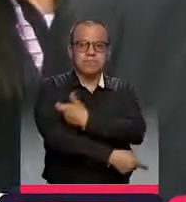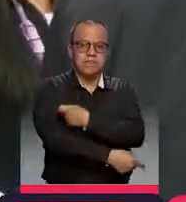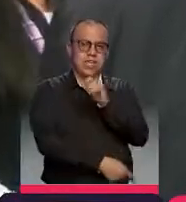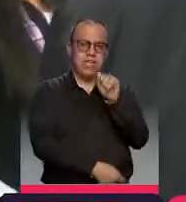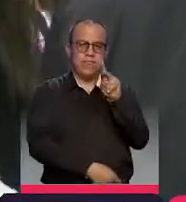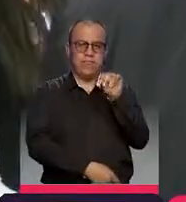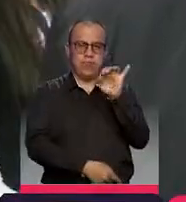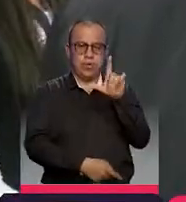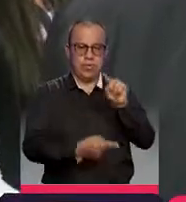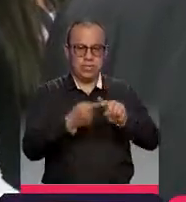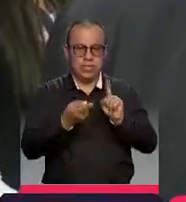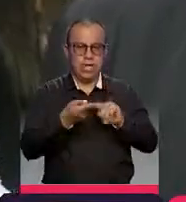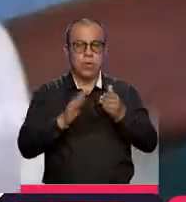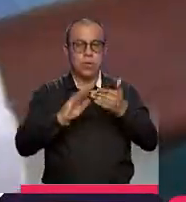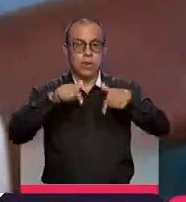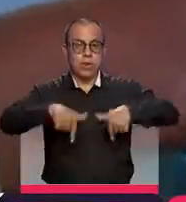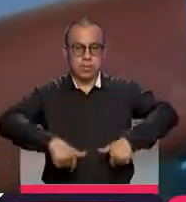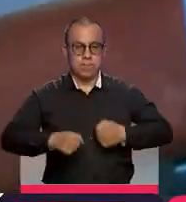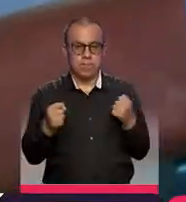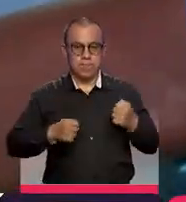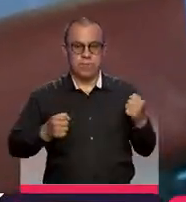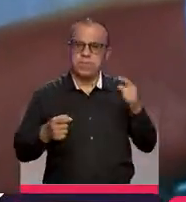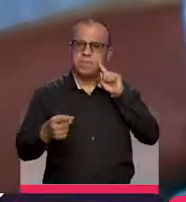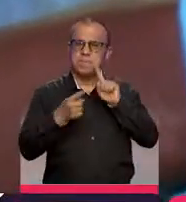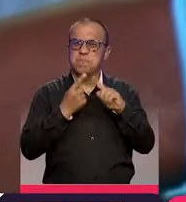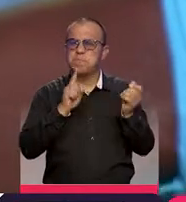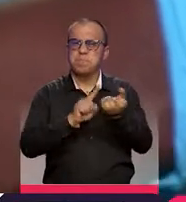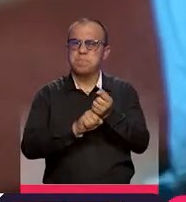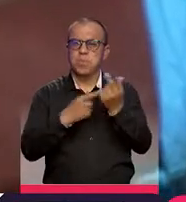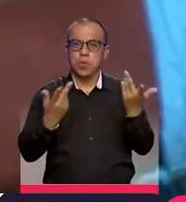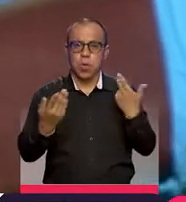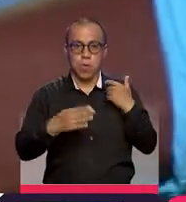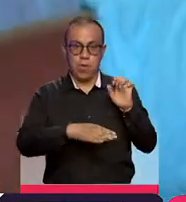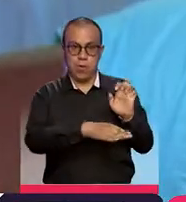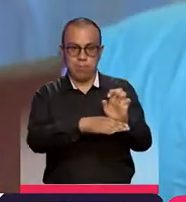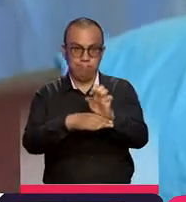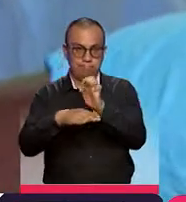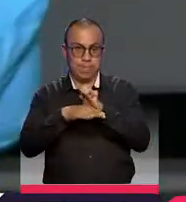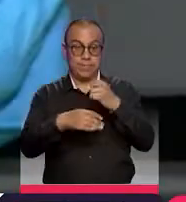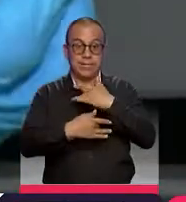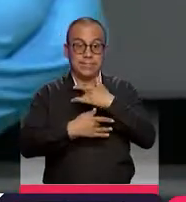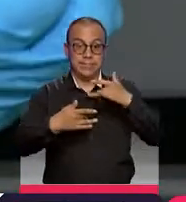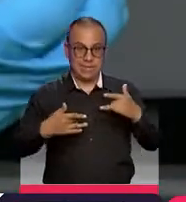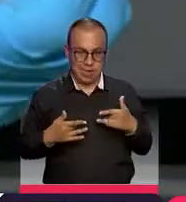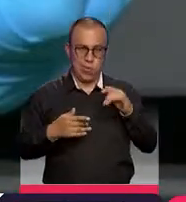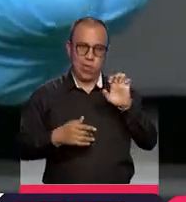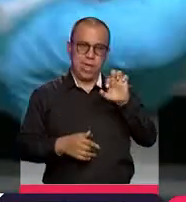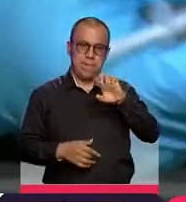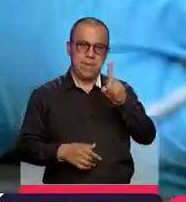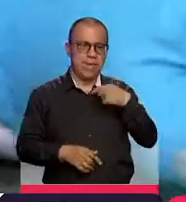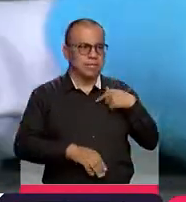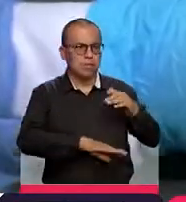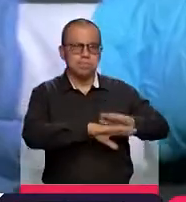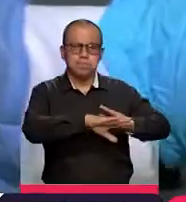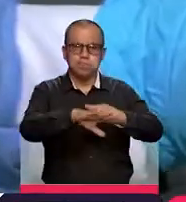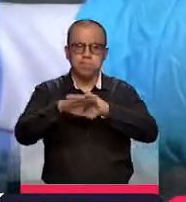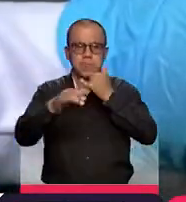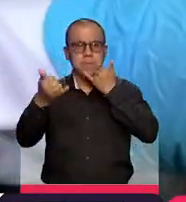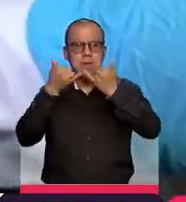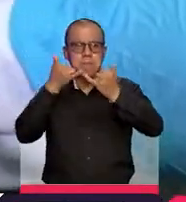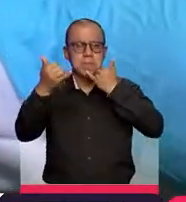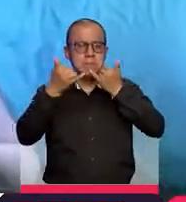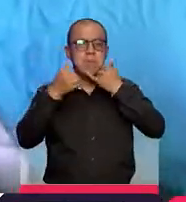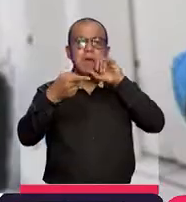aquí para la población de Bogotá. Para lograr este objetivo, las entidades promotoras de salud o EPS están llamando a sus afiliados con el